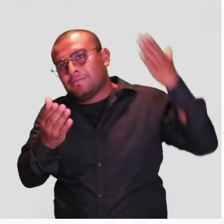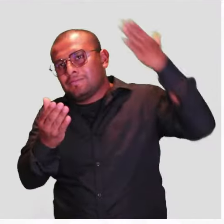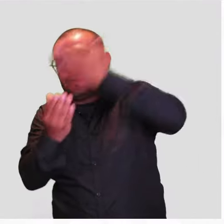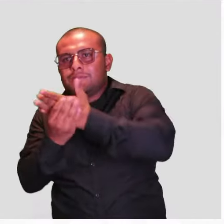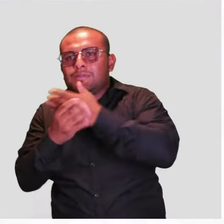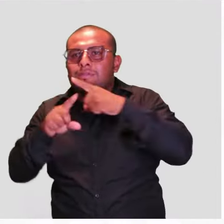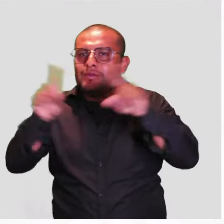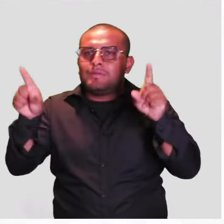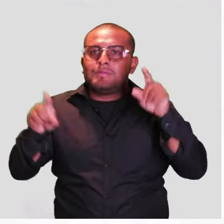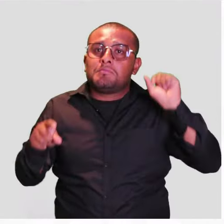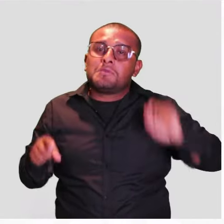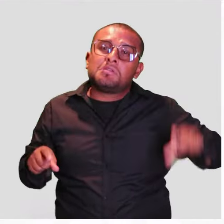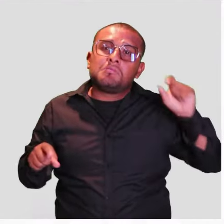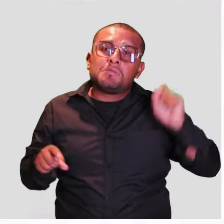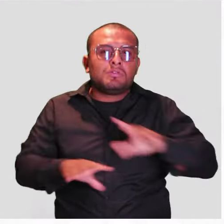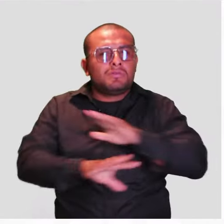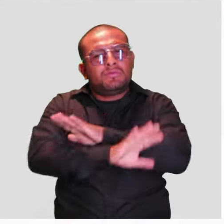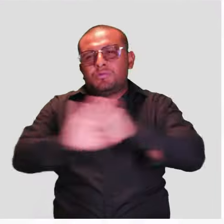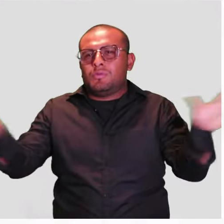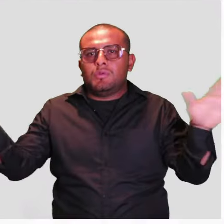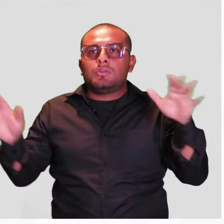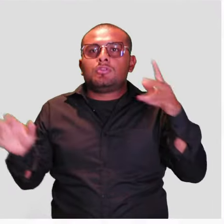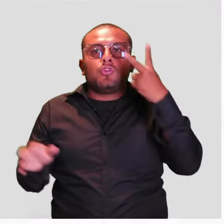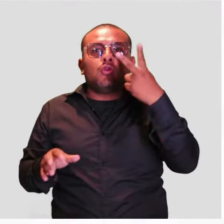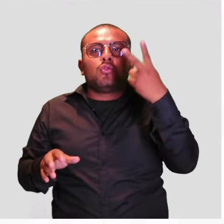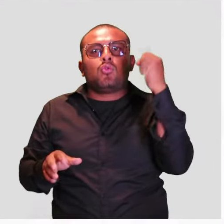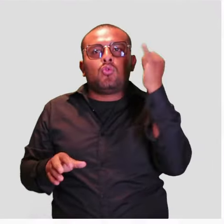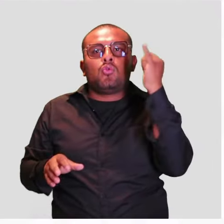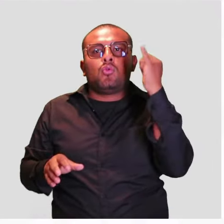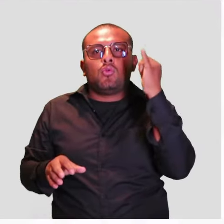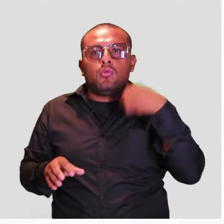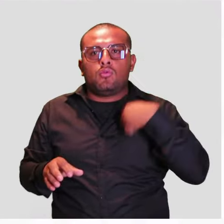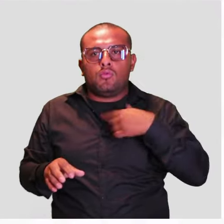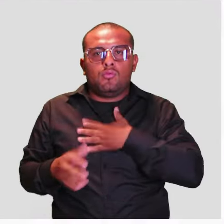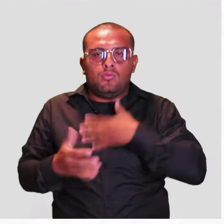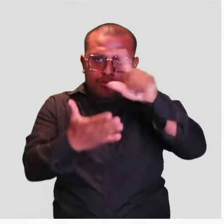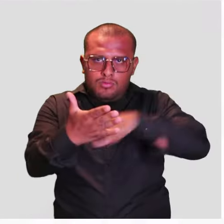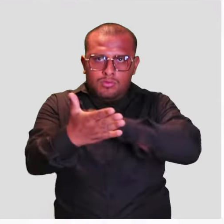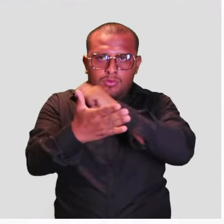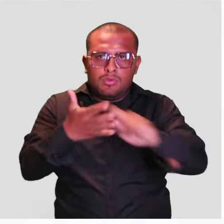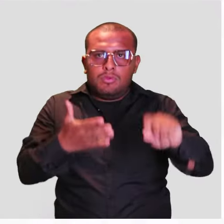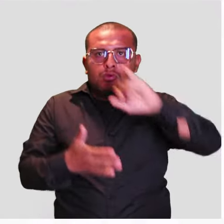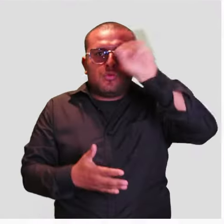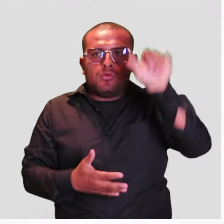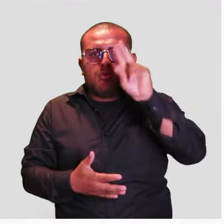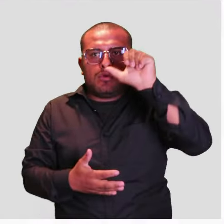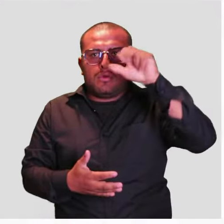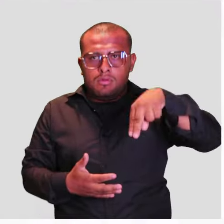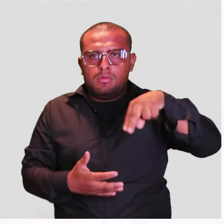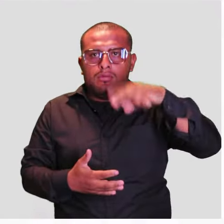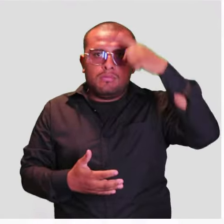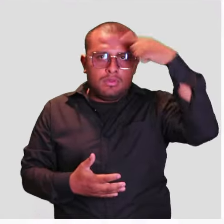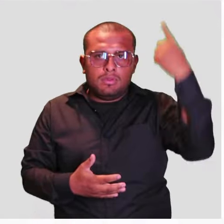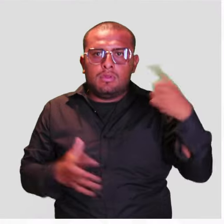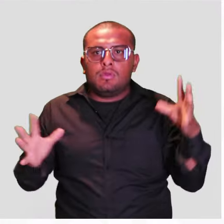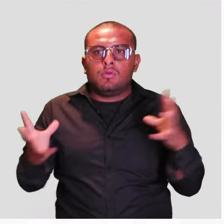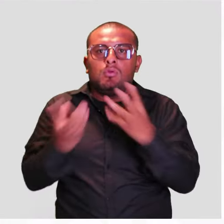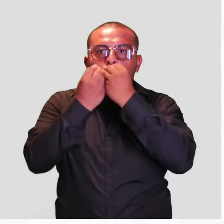mismo. Este 2 de junio, vota por Juan Alvarado para que juntos construyamos un municipio.